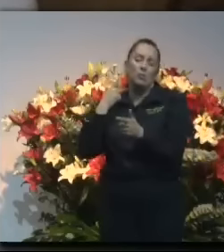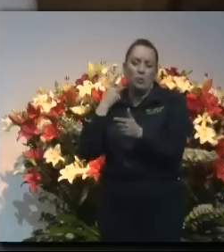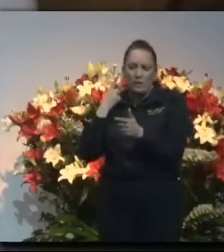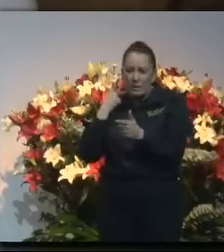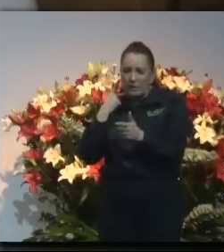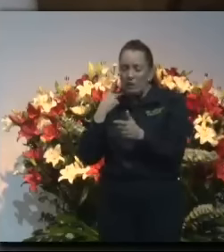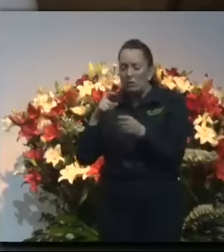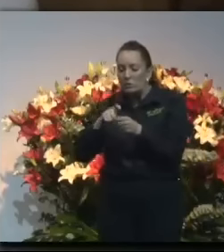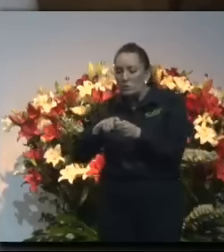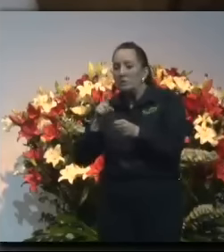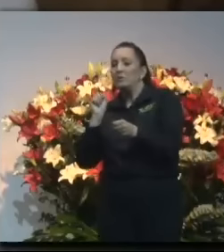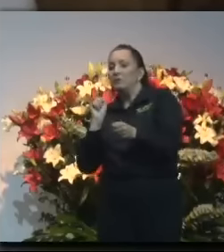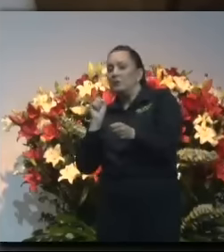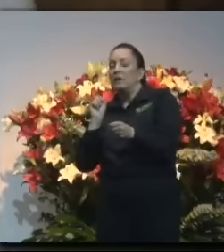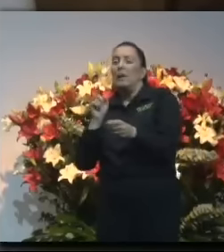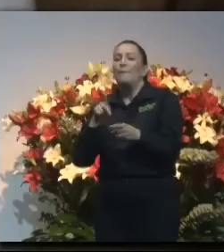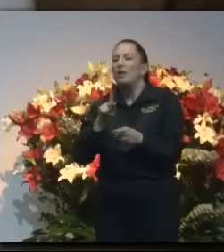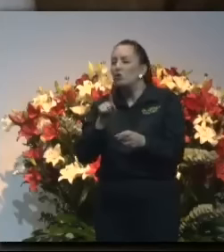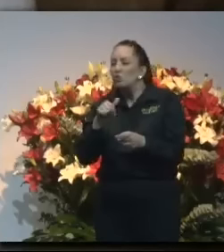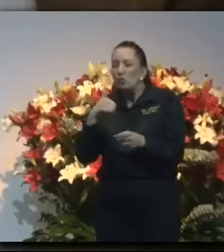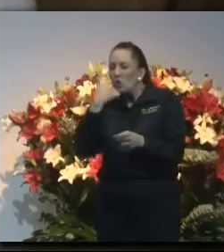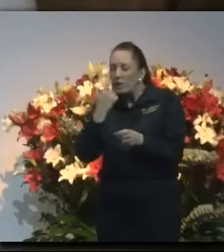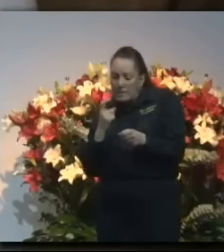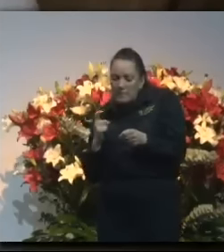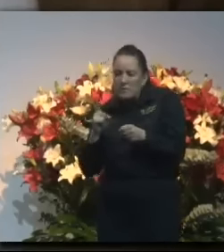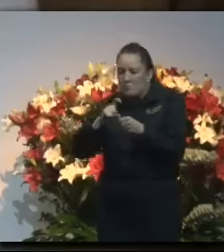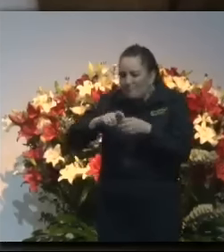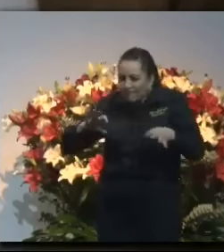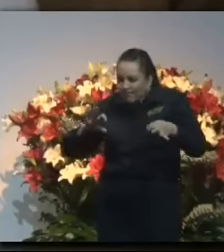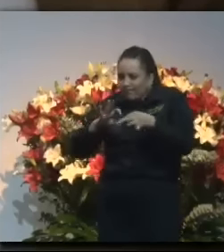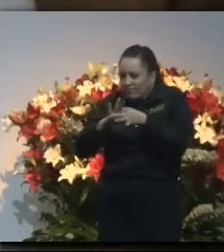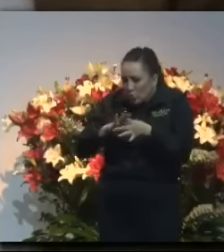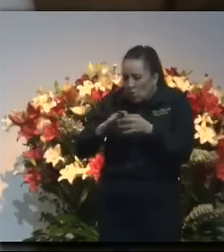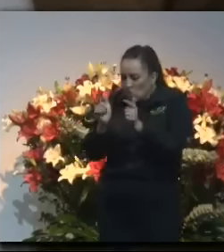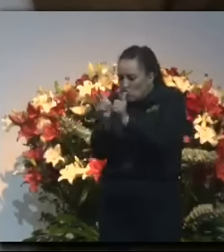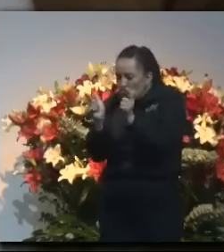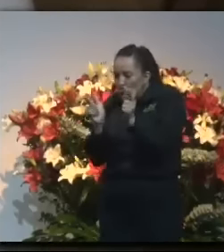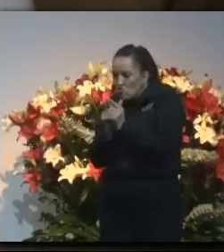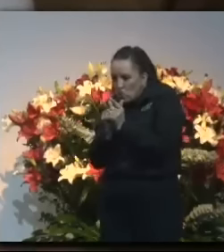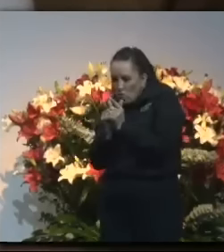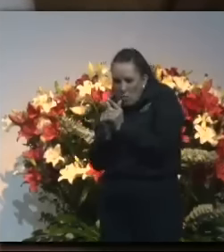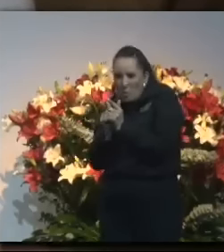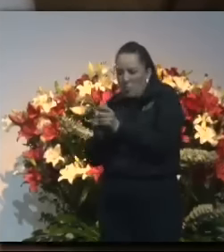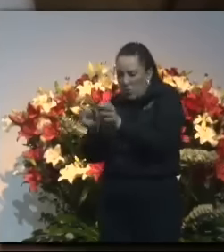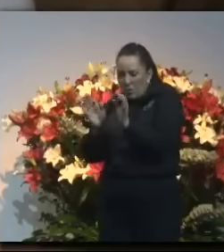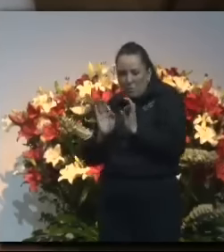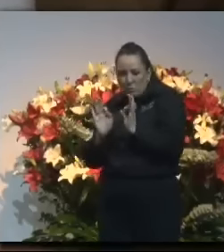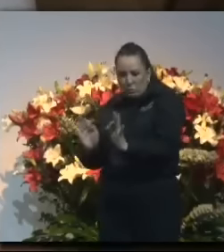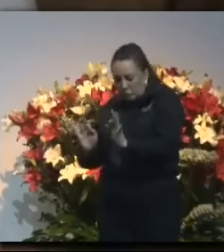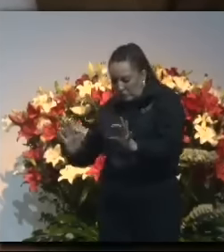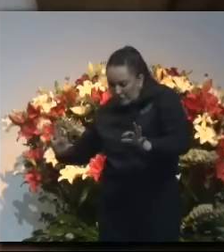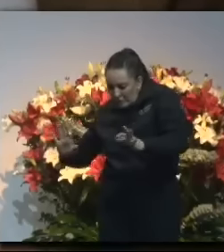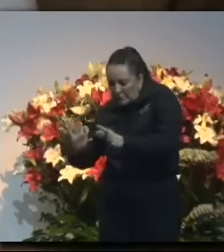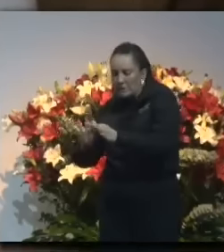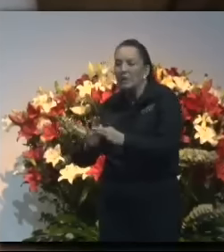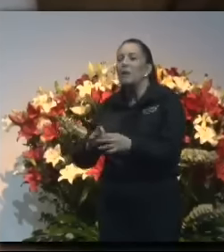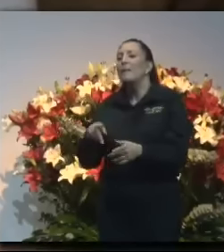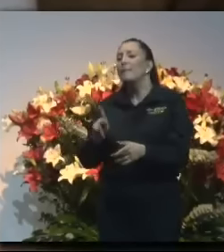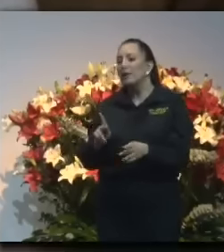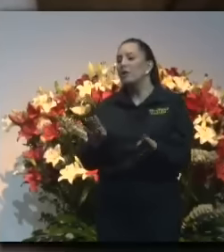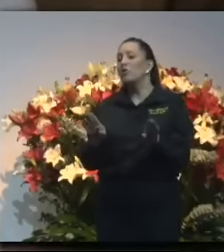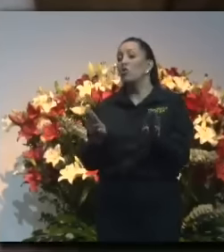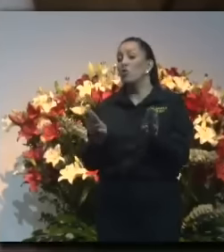apartidista. Si no está dispuesta a vincularse abiertamente con un partido o una ideología en particular, ¿qué tanto podemos esperar que la coalición